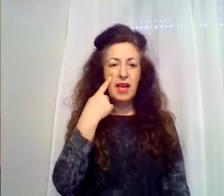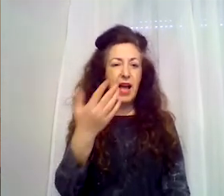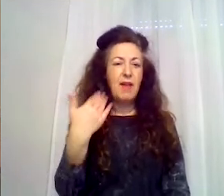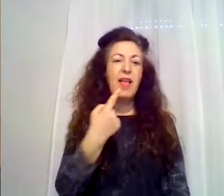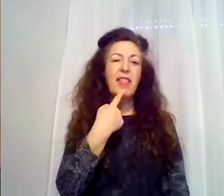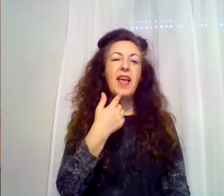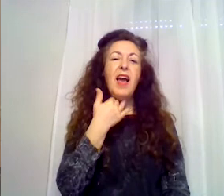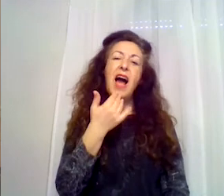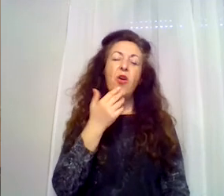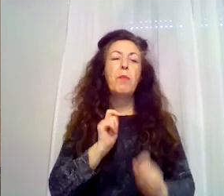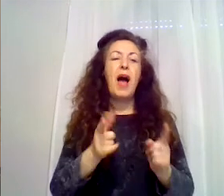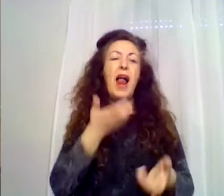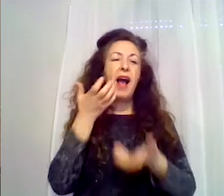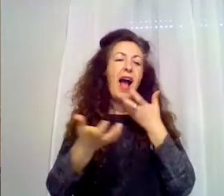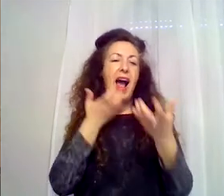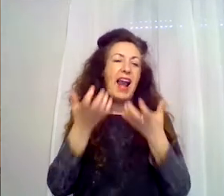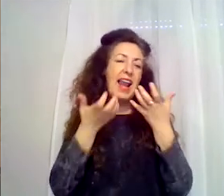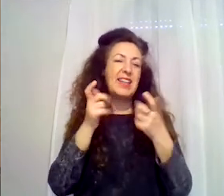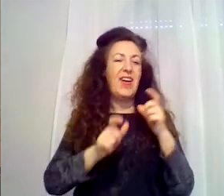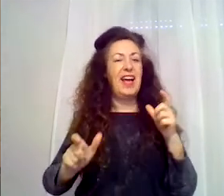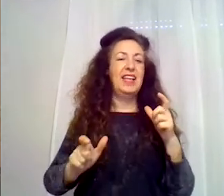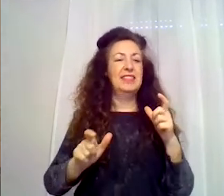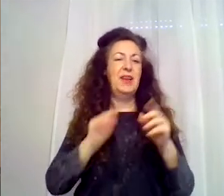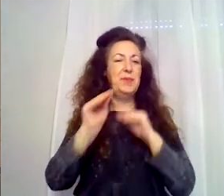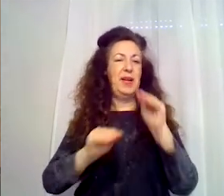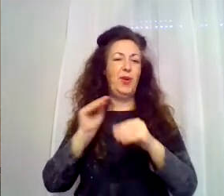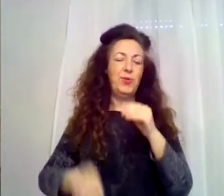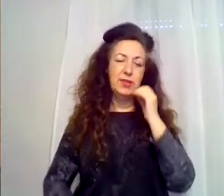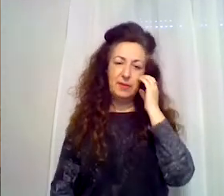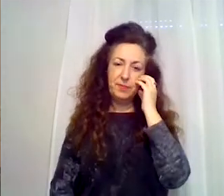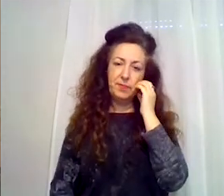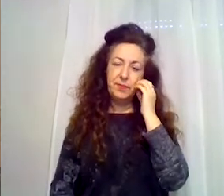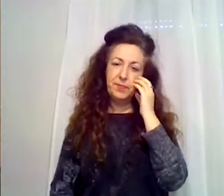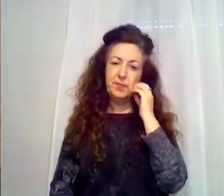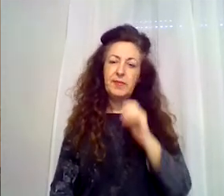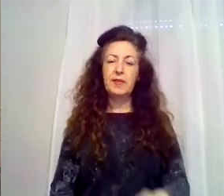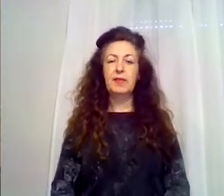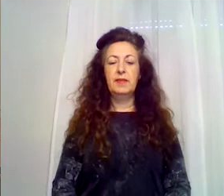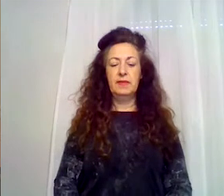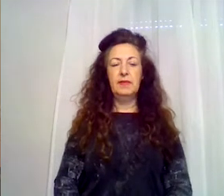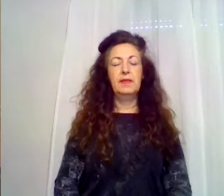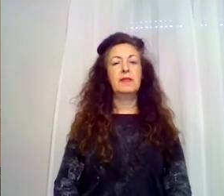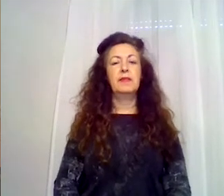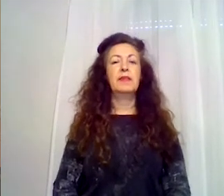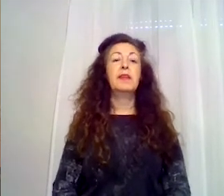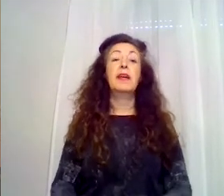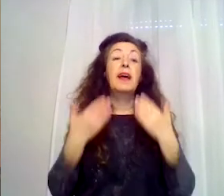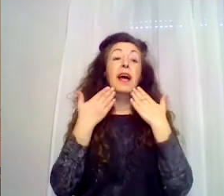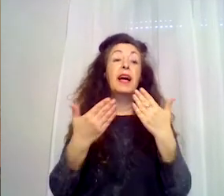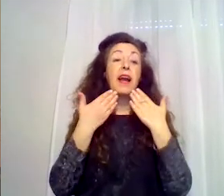la manada de Epicuro. Quiero decir, o de la piara de Epicuro. Quiero decir que ya en el propio Imperio